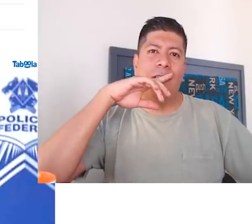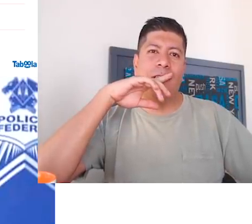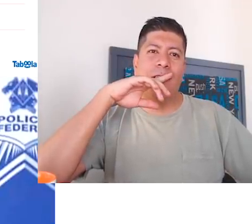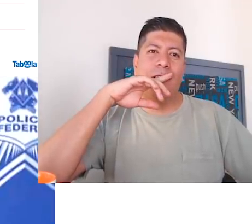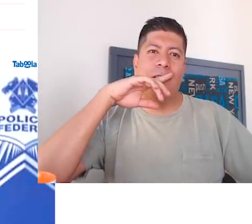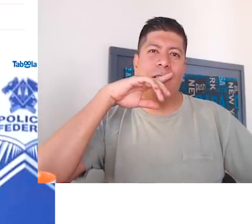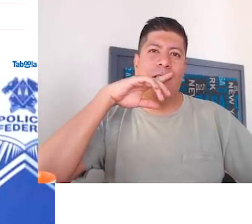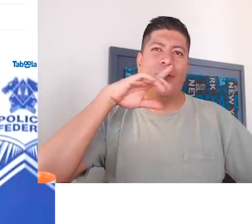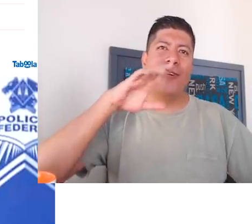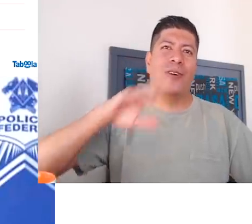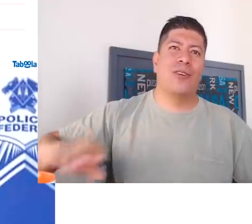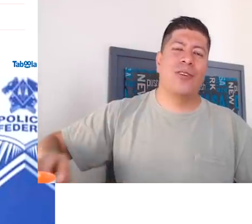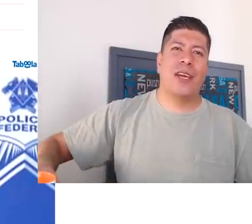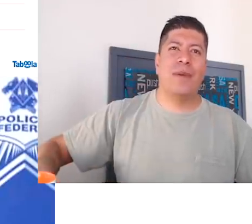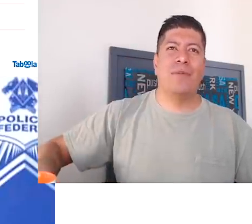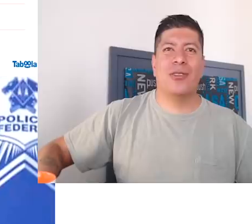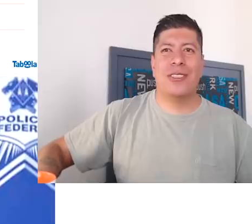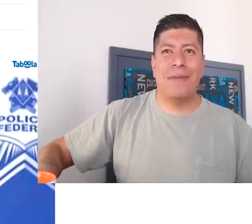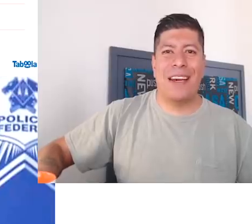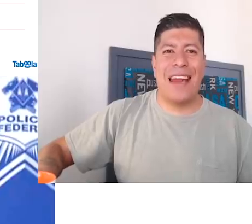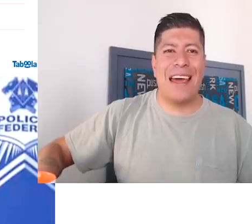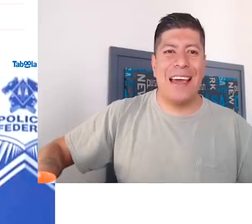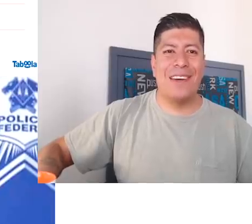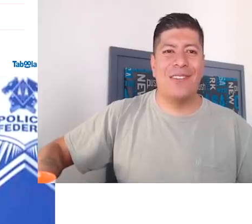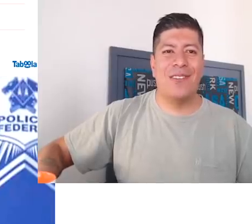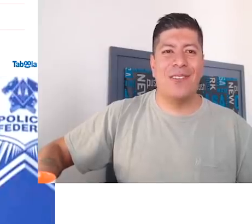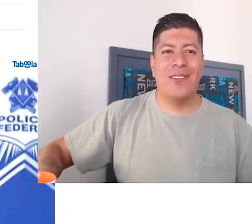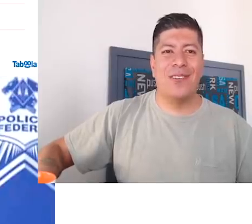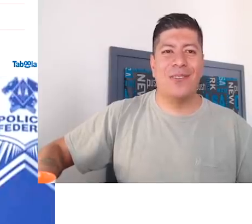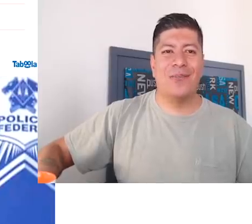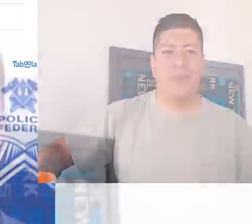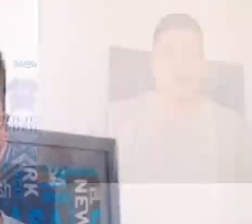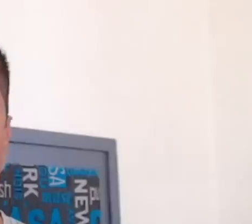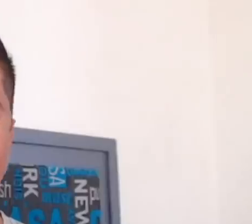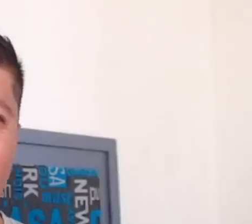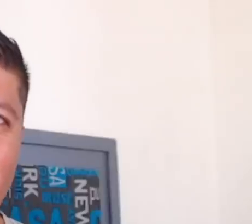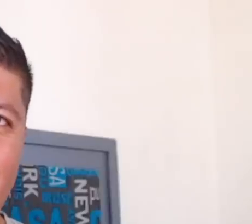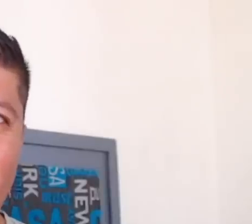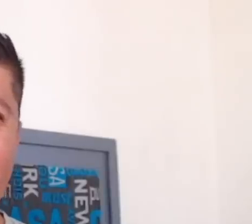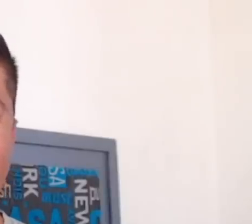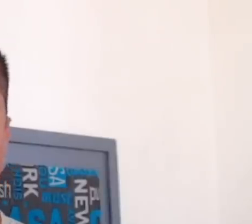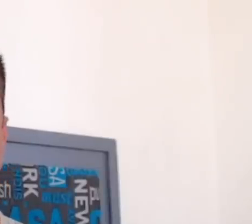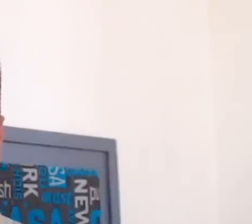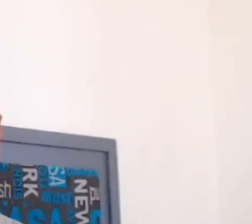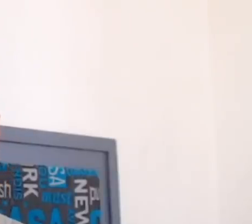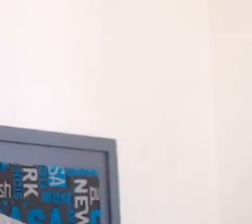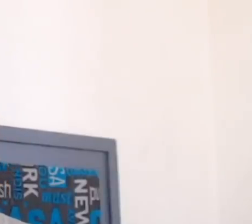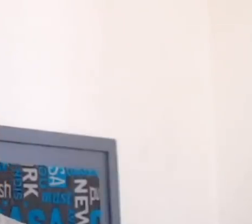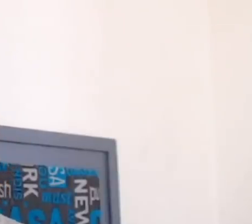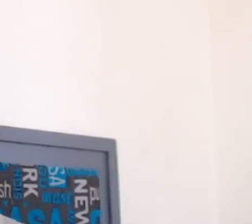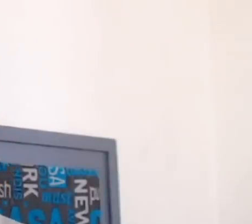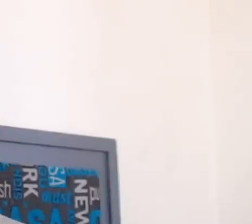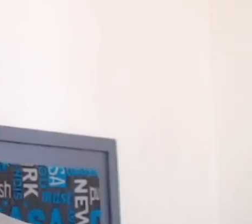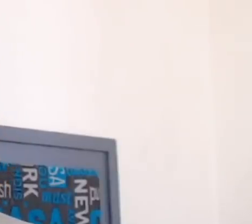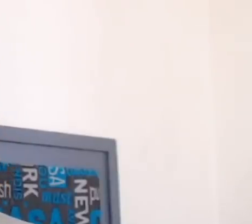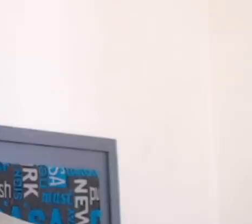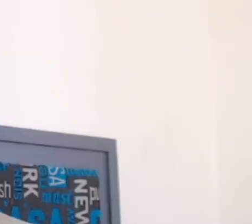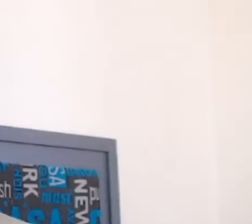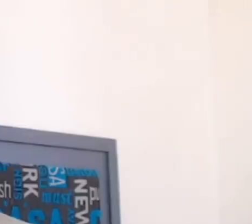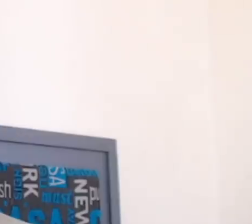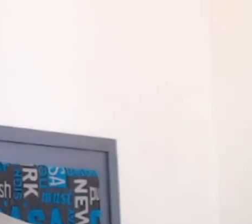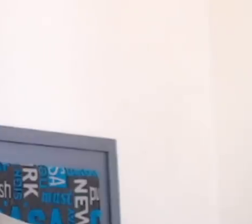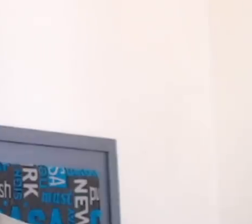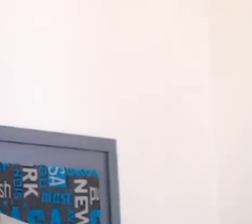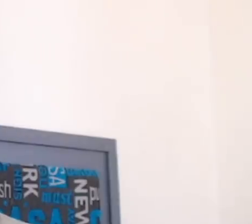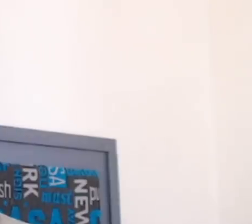dijo: no queremos saber nada, no estaba yo enterado de esto". Más bien, sí dice